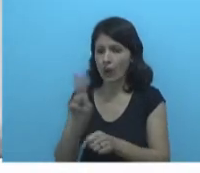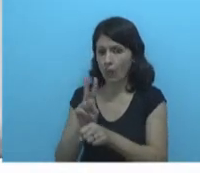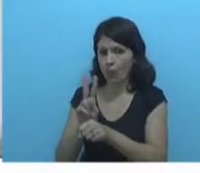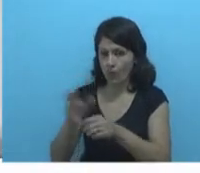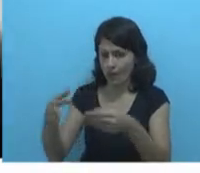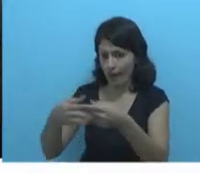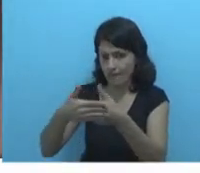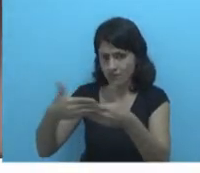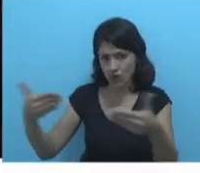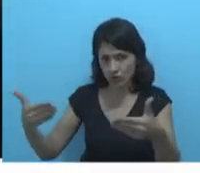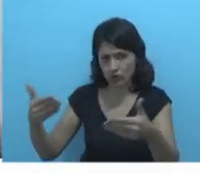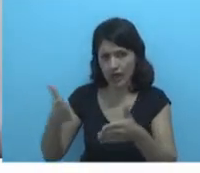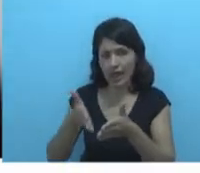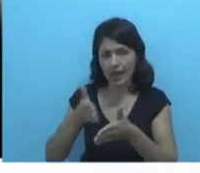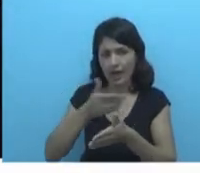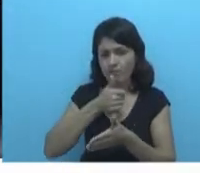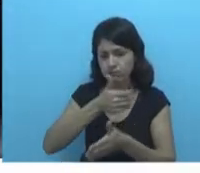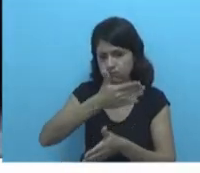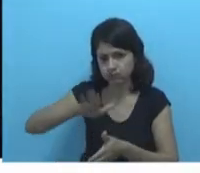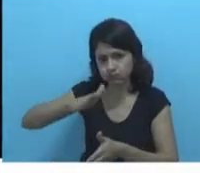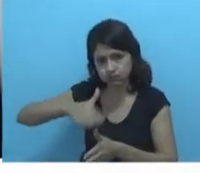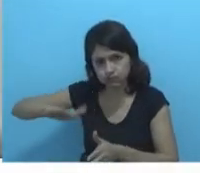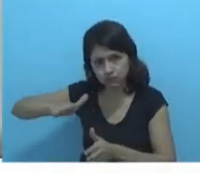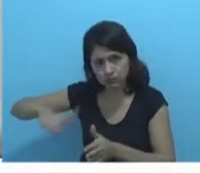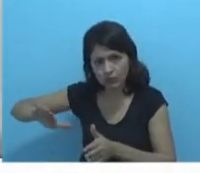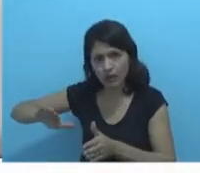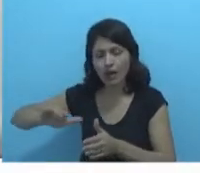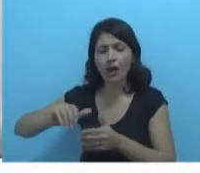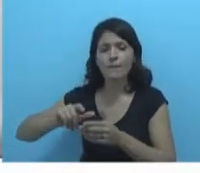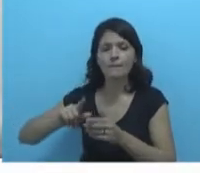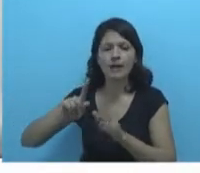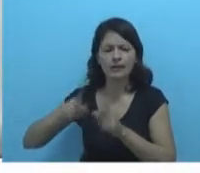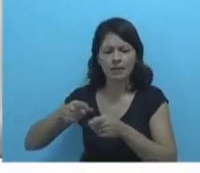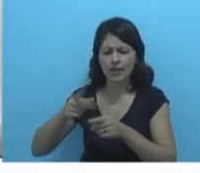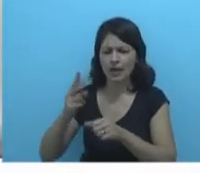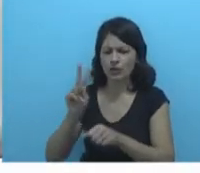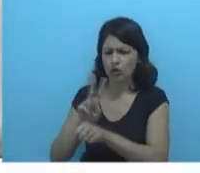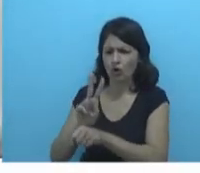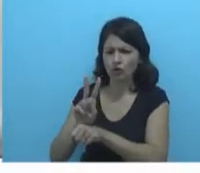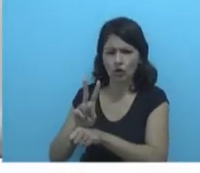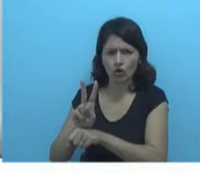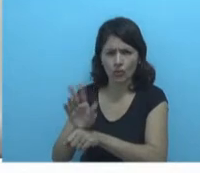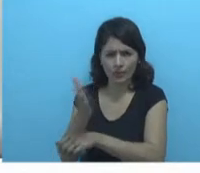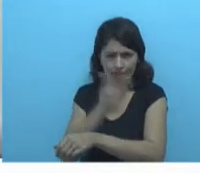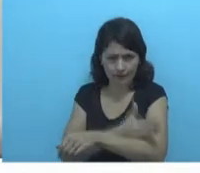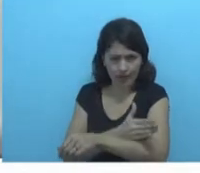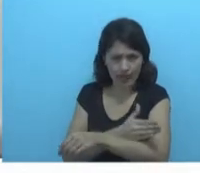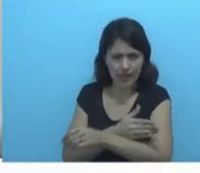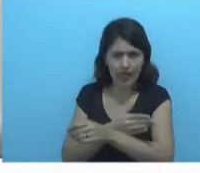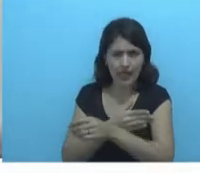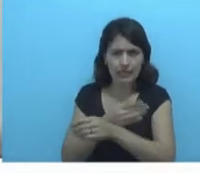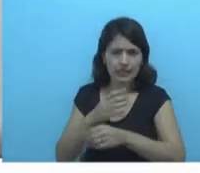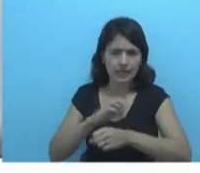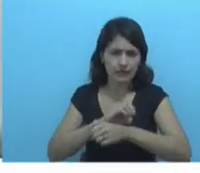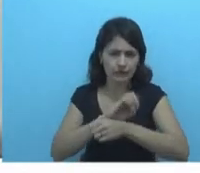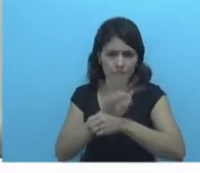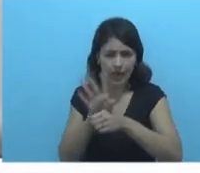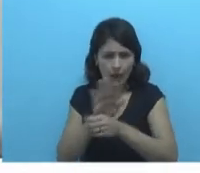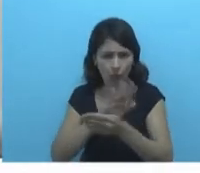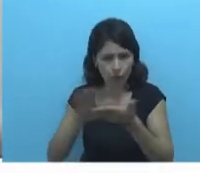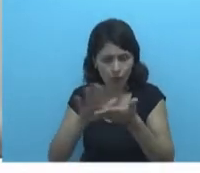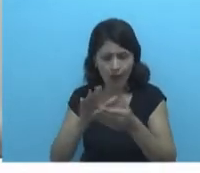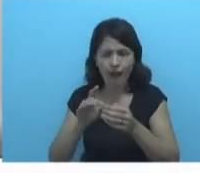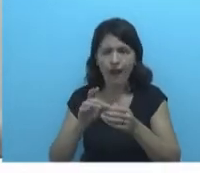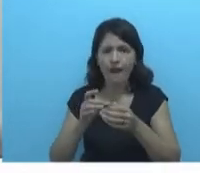las fronteras marítimas, la posibilidad de diseminación de nuevas cepas y el riesgo sanitario